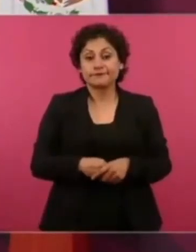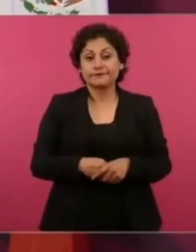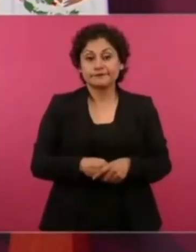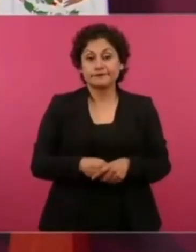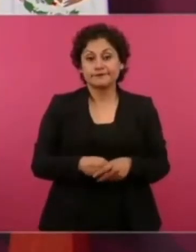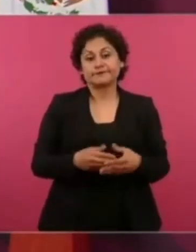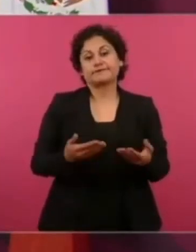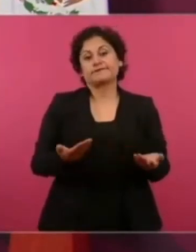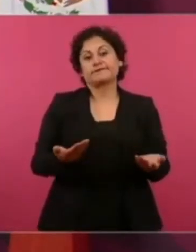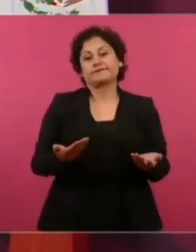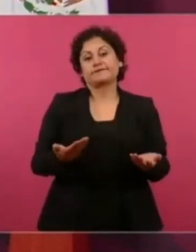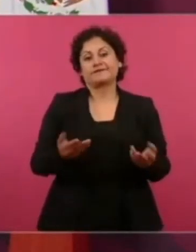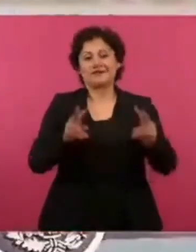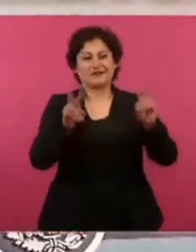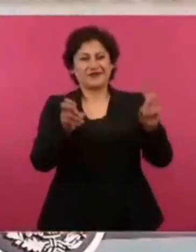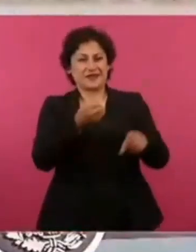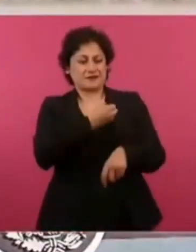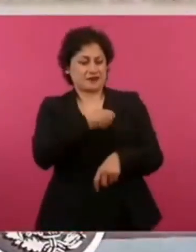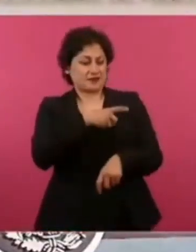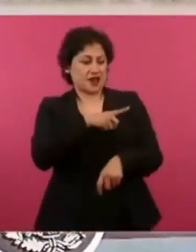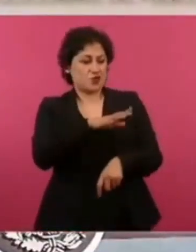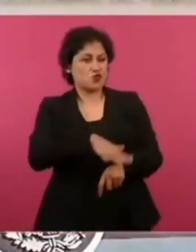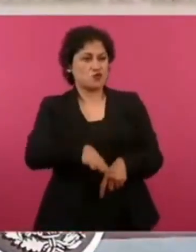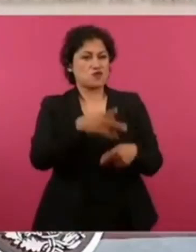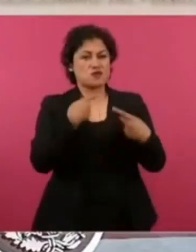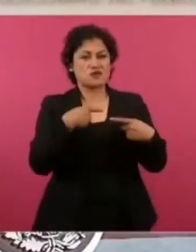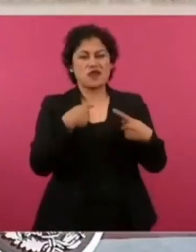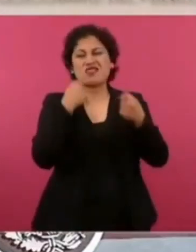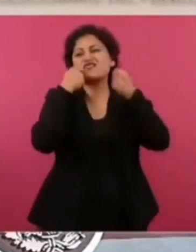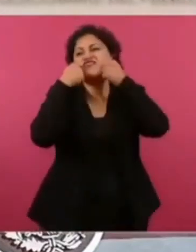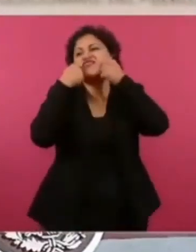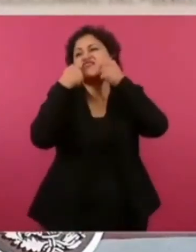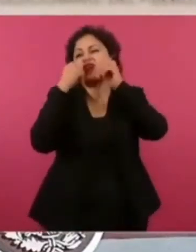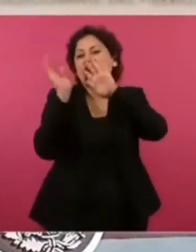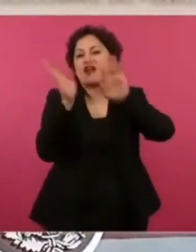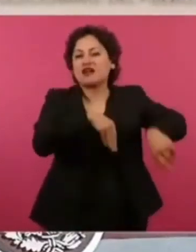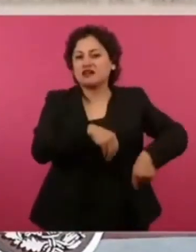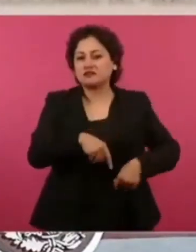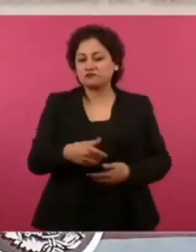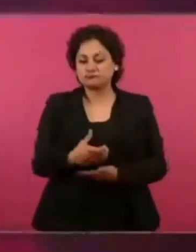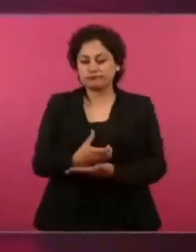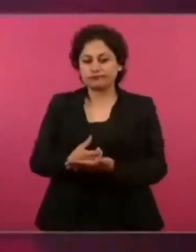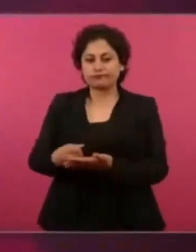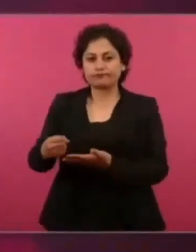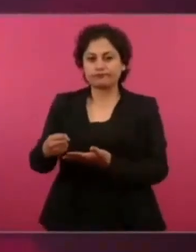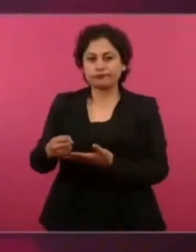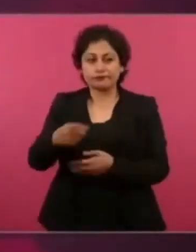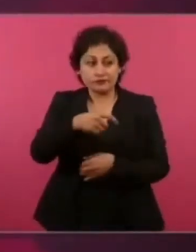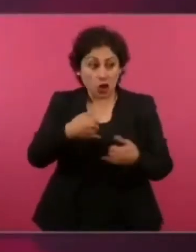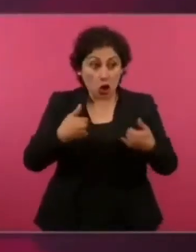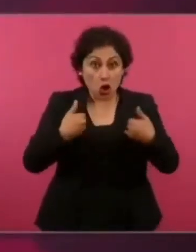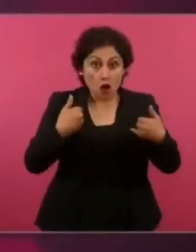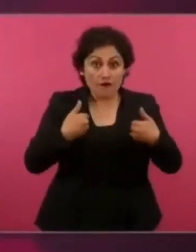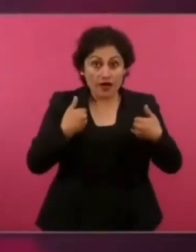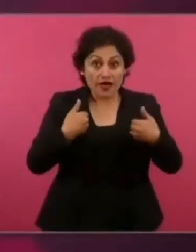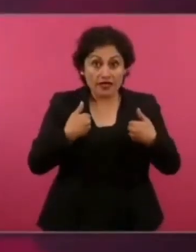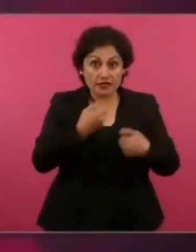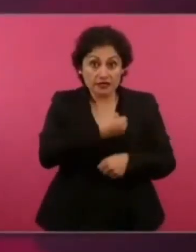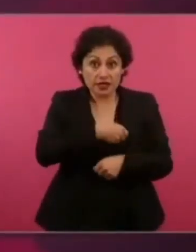Pues la salud del pueblo, de los jóvenes, y no les